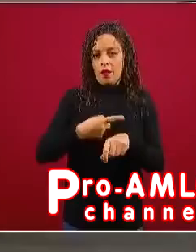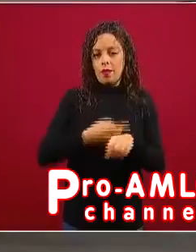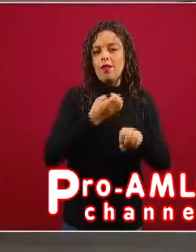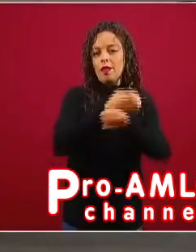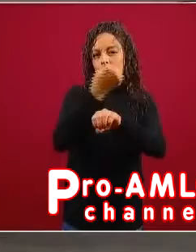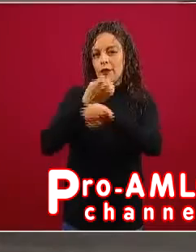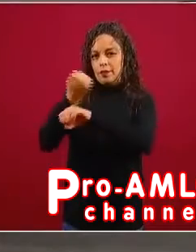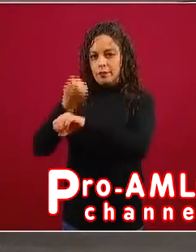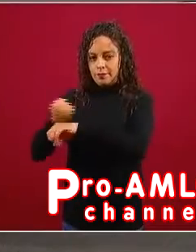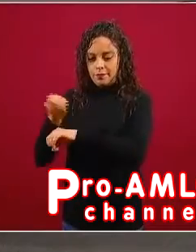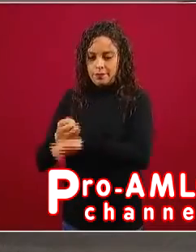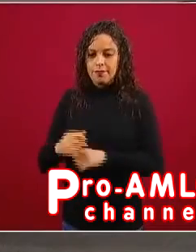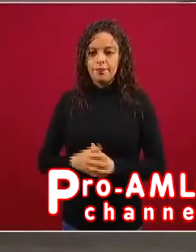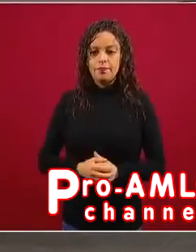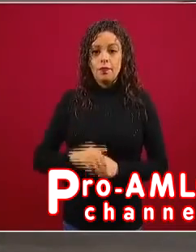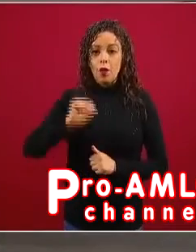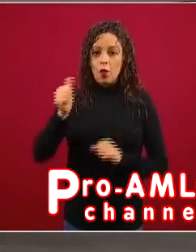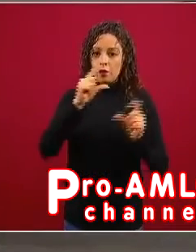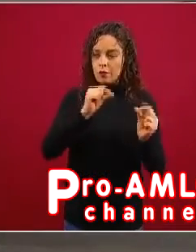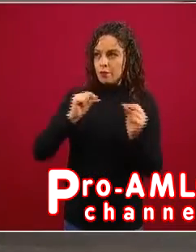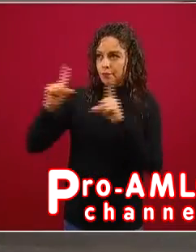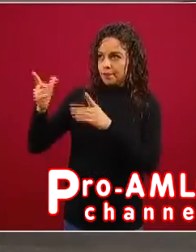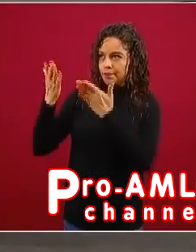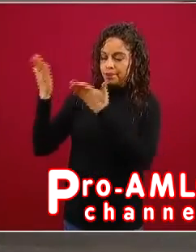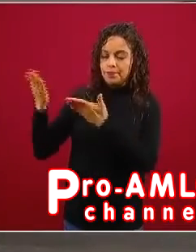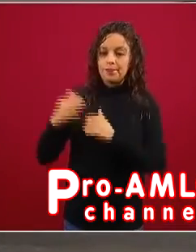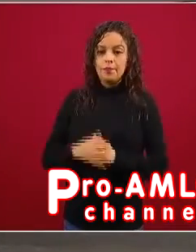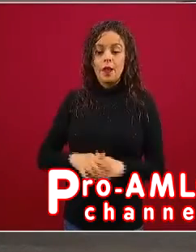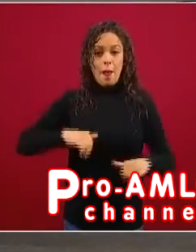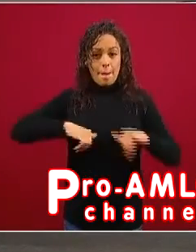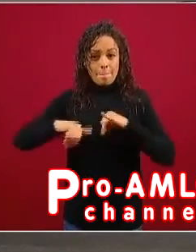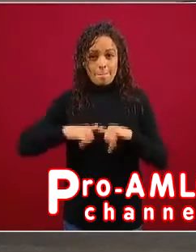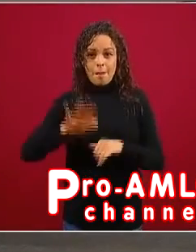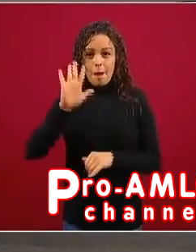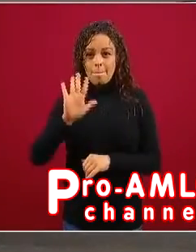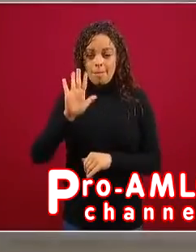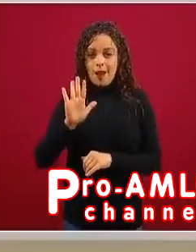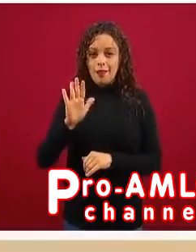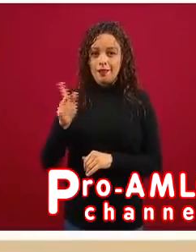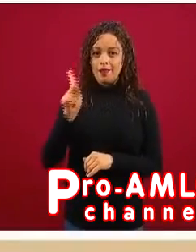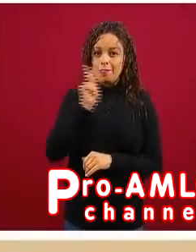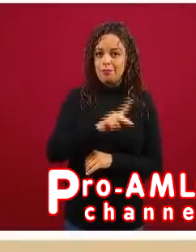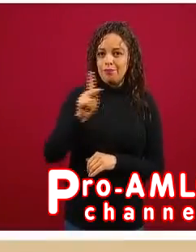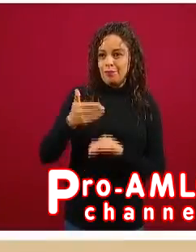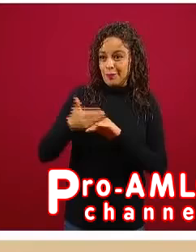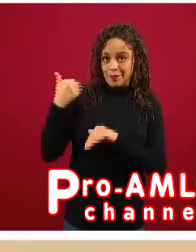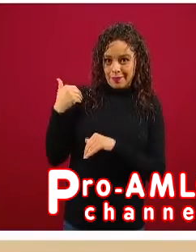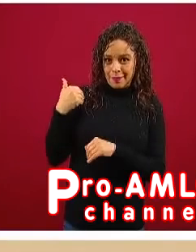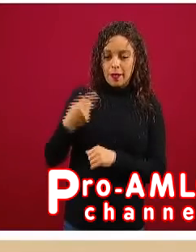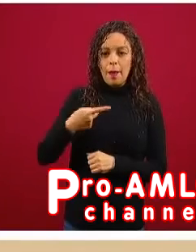La siguiente, por favor, es como el mapa anterior, pero ahora enfocado a la epidemia activa, es decir, a los